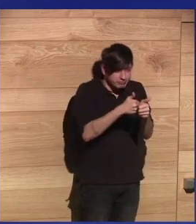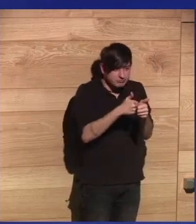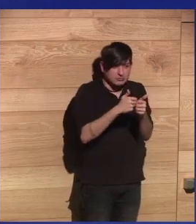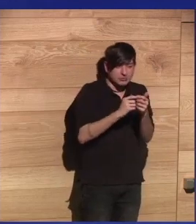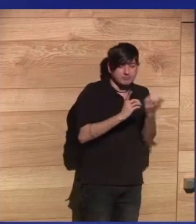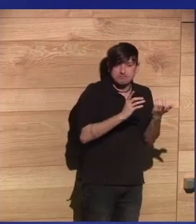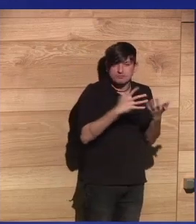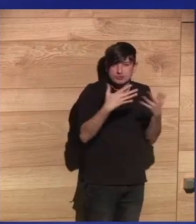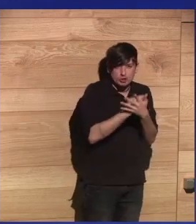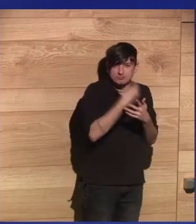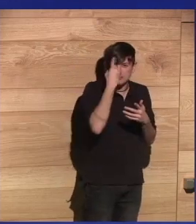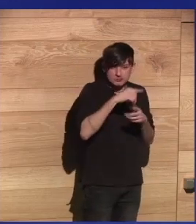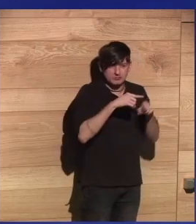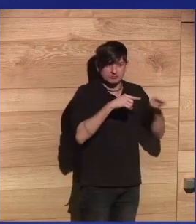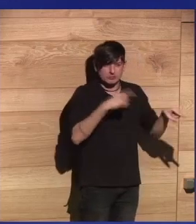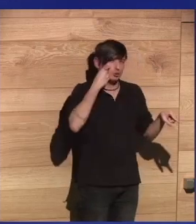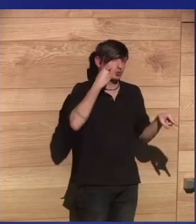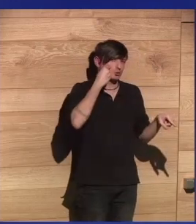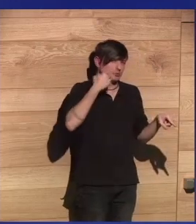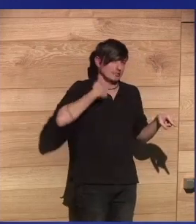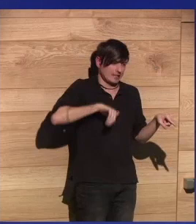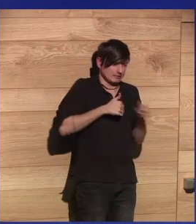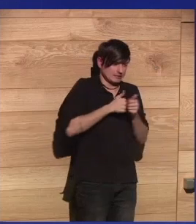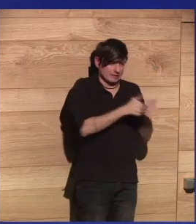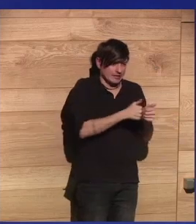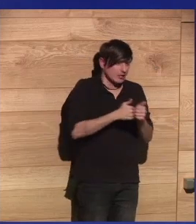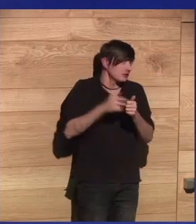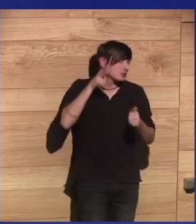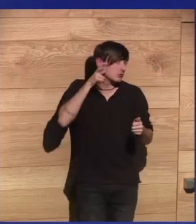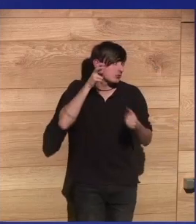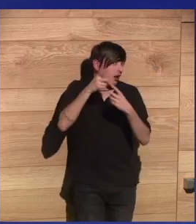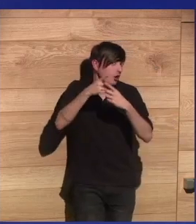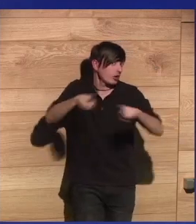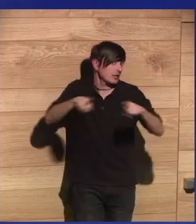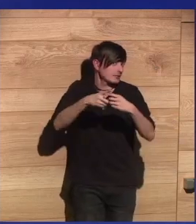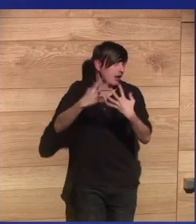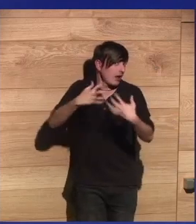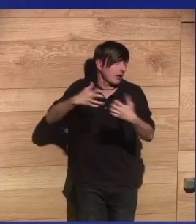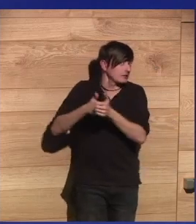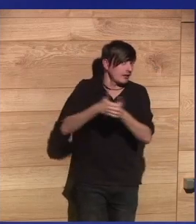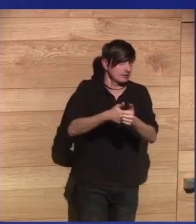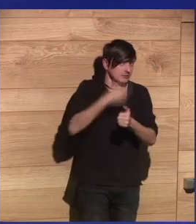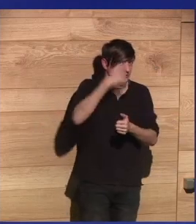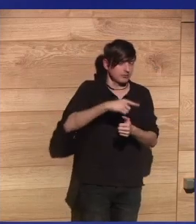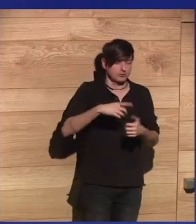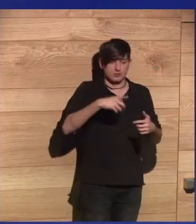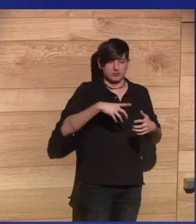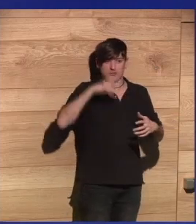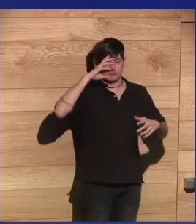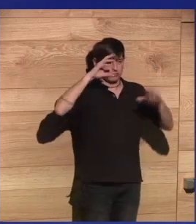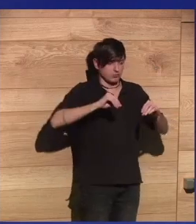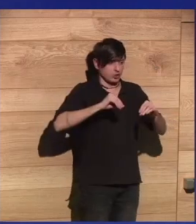giros, etcétera, etcétera. Y ella también está habituada a seguir una orquesta, porque esto es un shock cuando estás de repente que no tienes